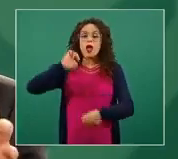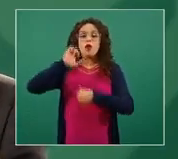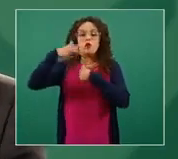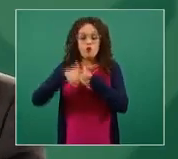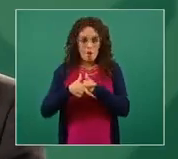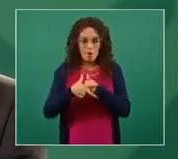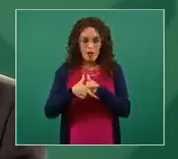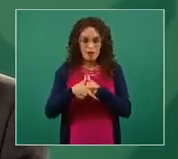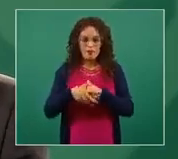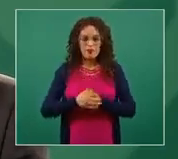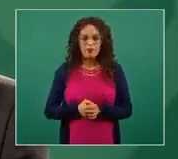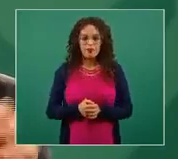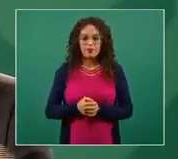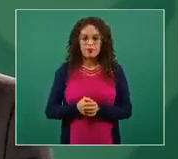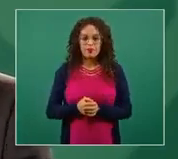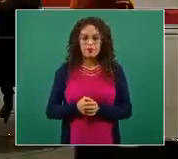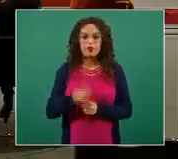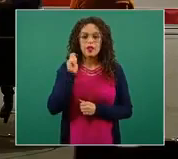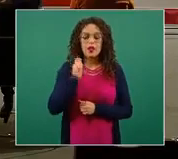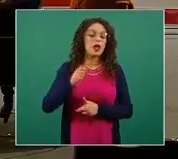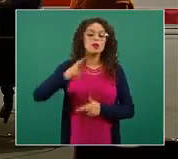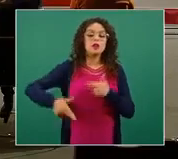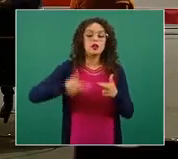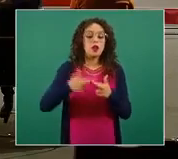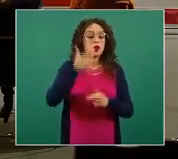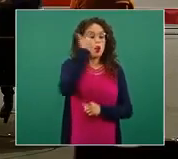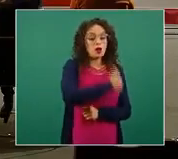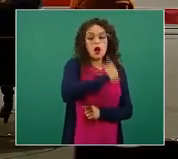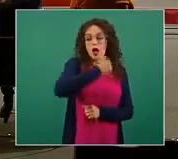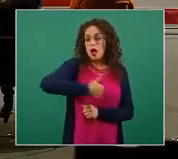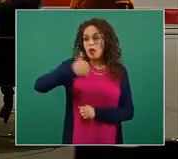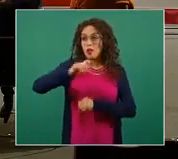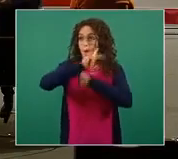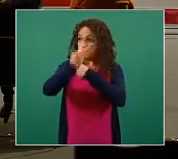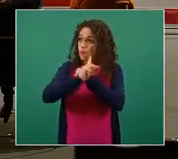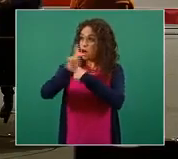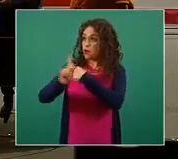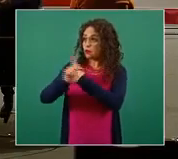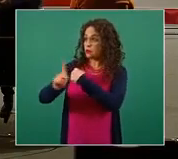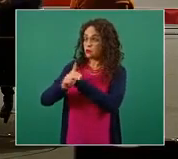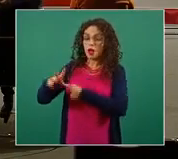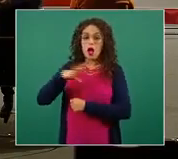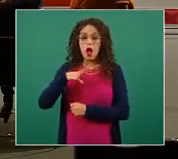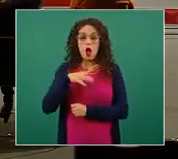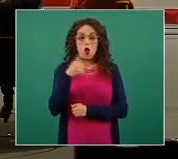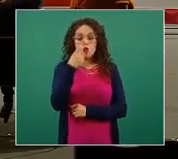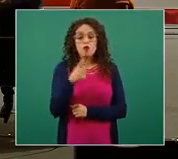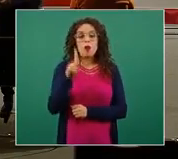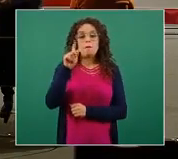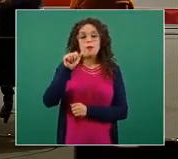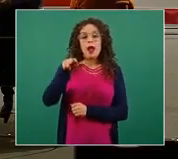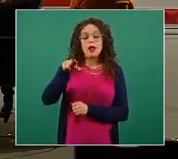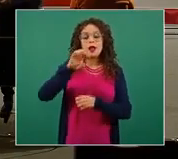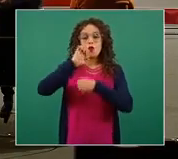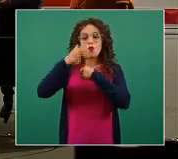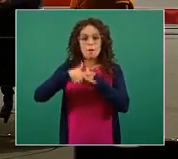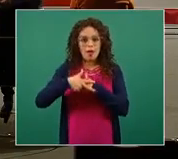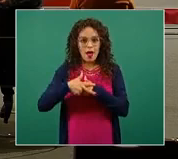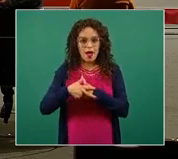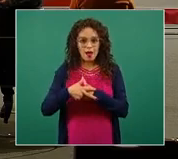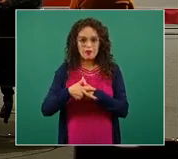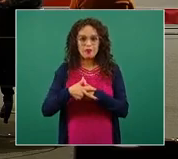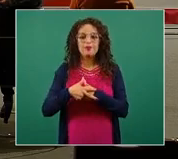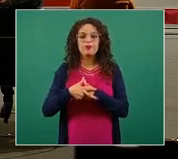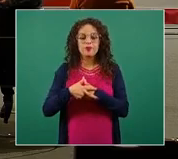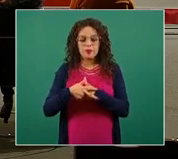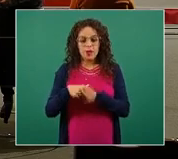las agencias de regulación sanitaria de cada país, tienen una paneuropea para la región de la Unión Europea, y